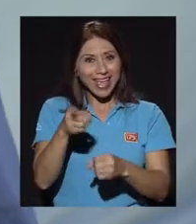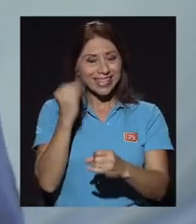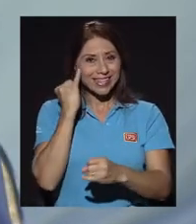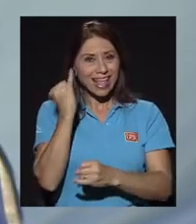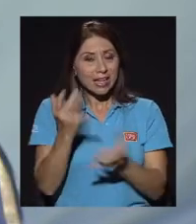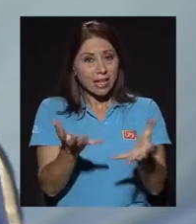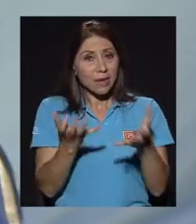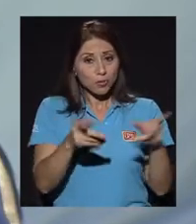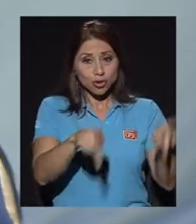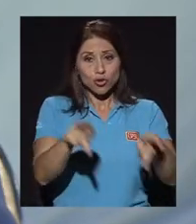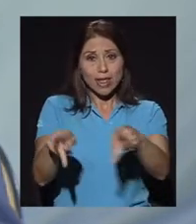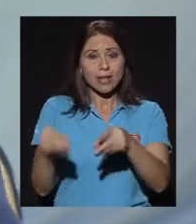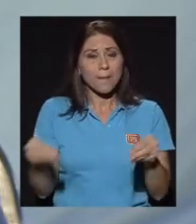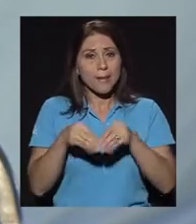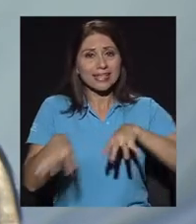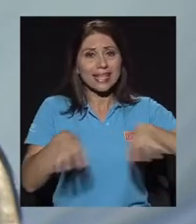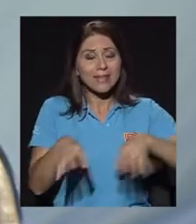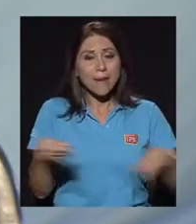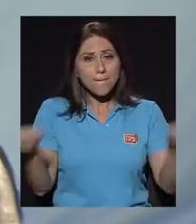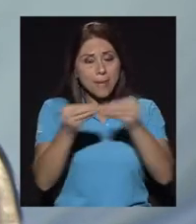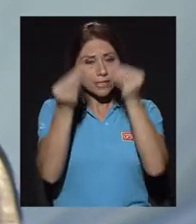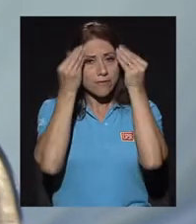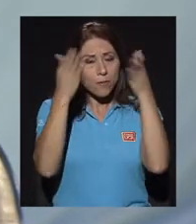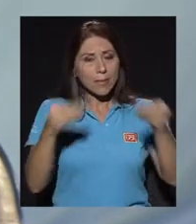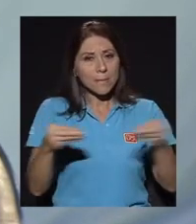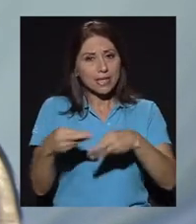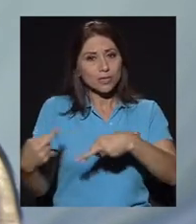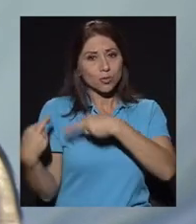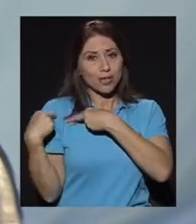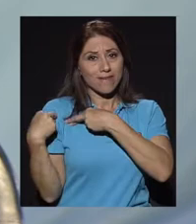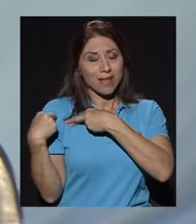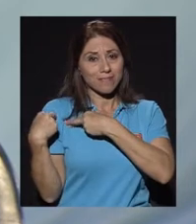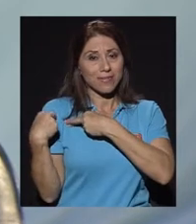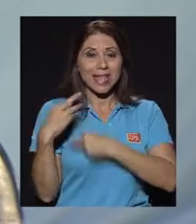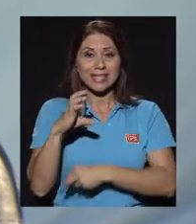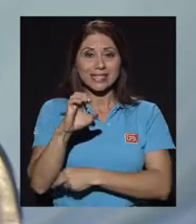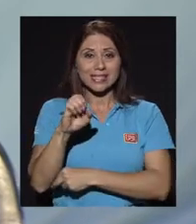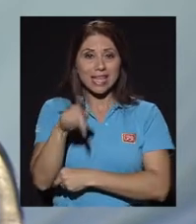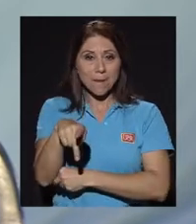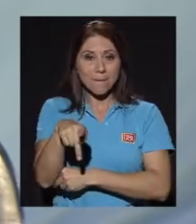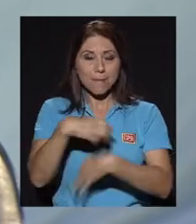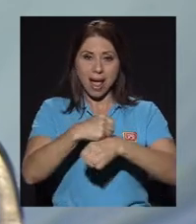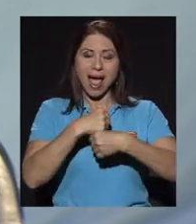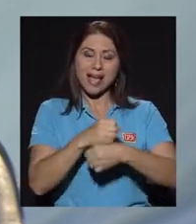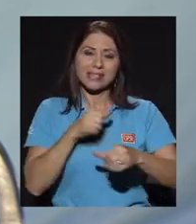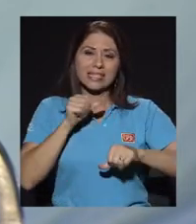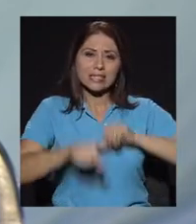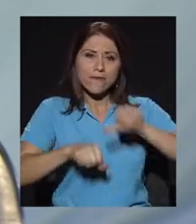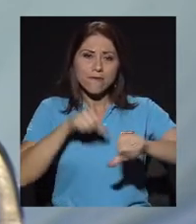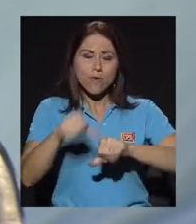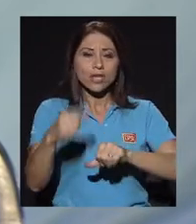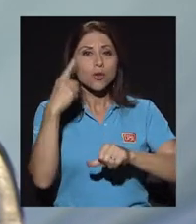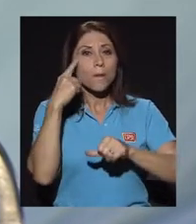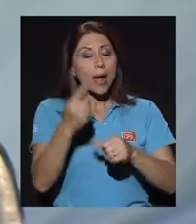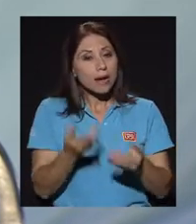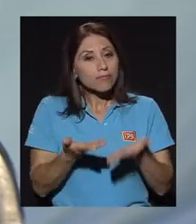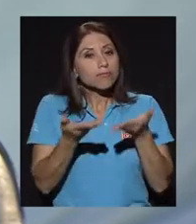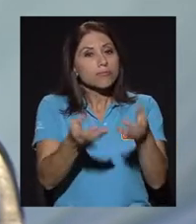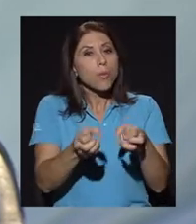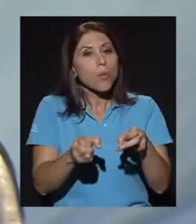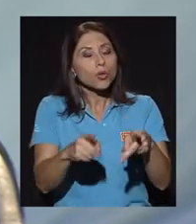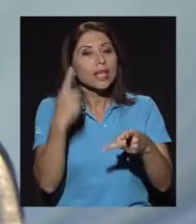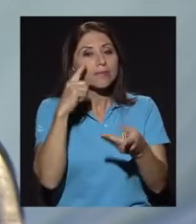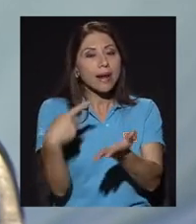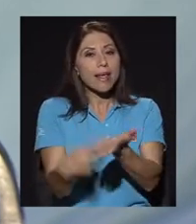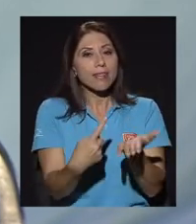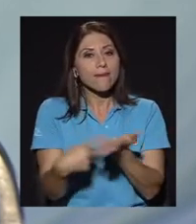conseguir una ciudadanía más activa, más informada y más responsable, es que el CIEP realiza este esfuerzo por facilitar los espacios para el